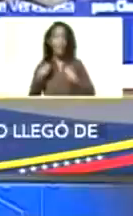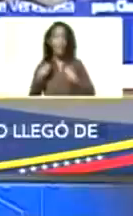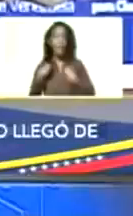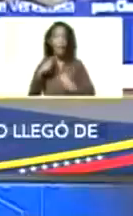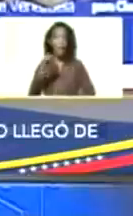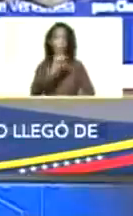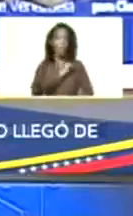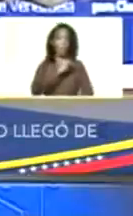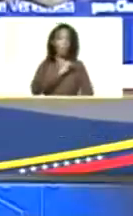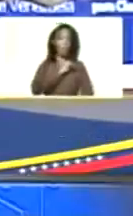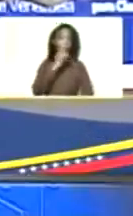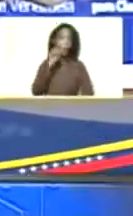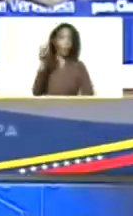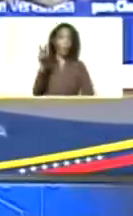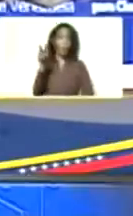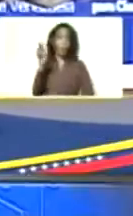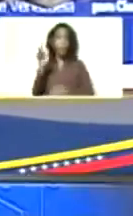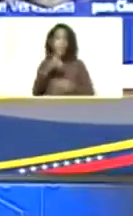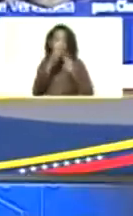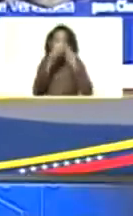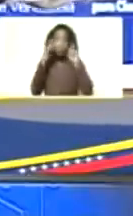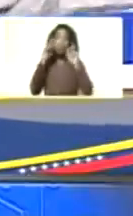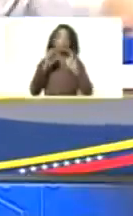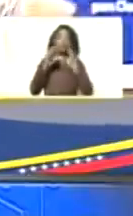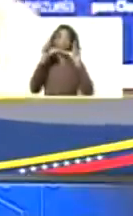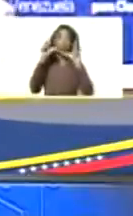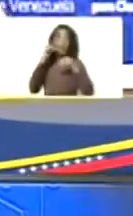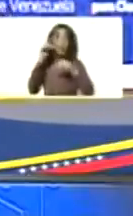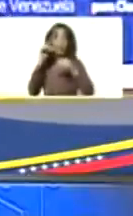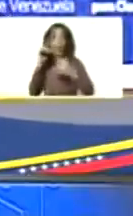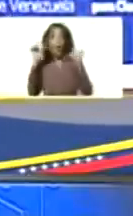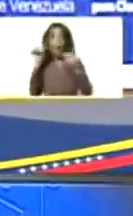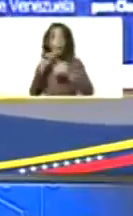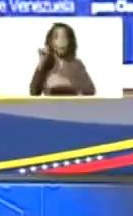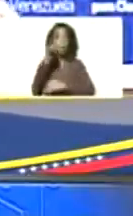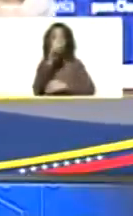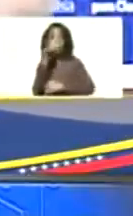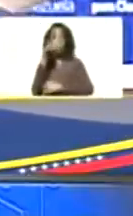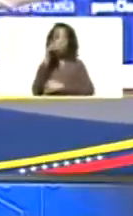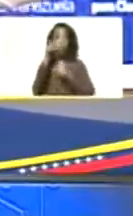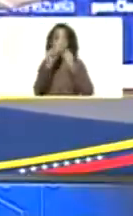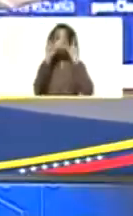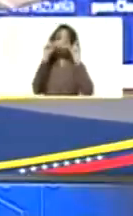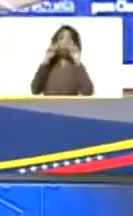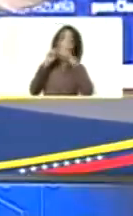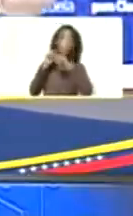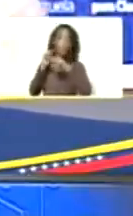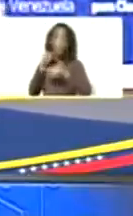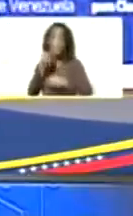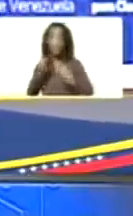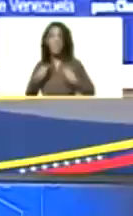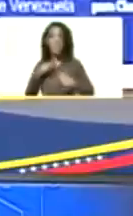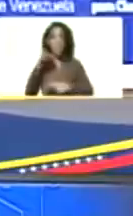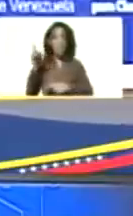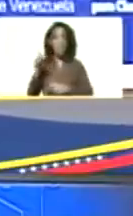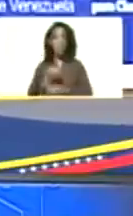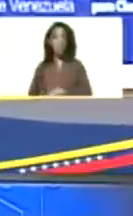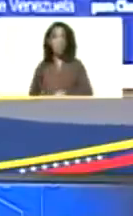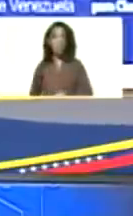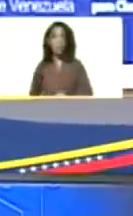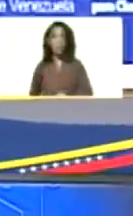¿verdad? Camarógrafo, pone pela a los ojos el camarógrafo. Ah, de ese que vive en la Candelaria.